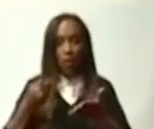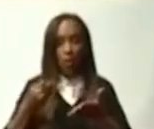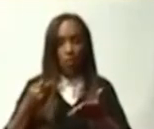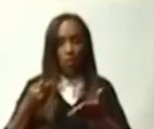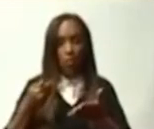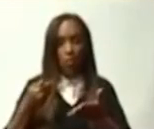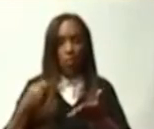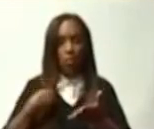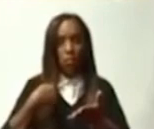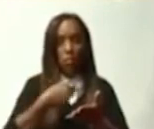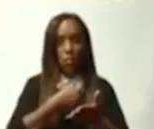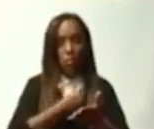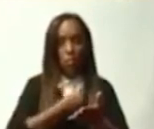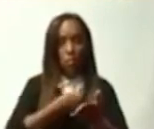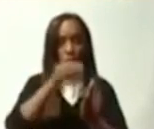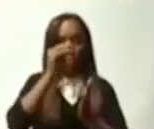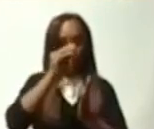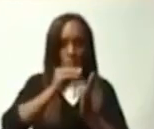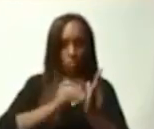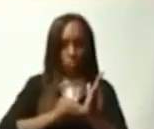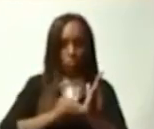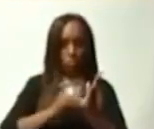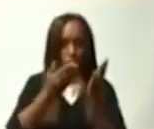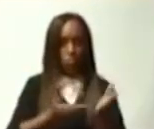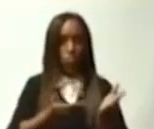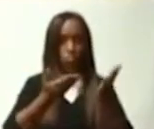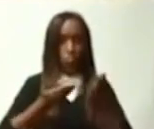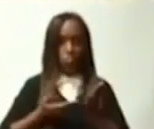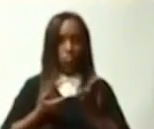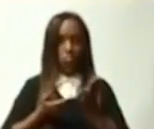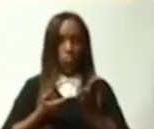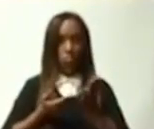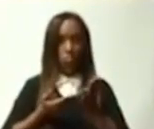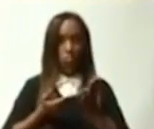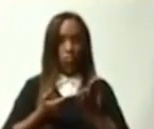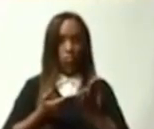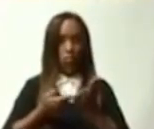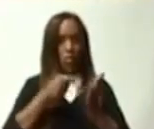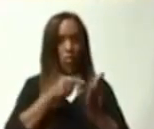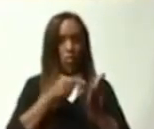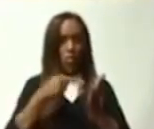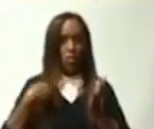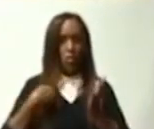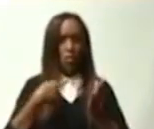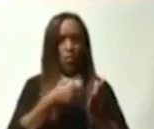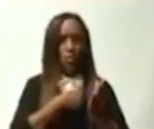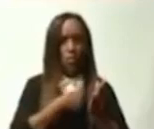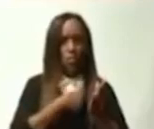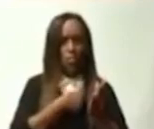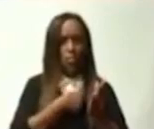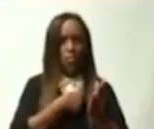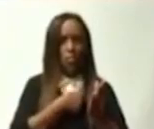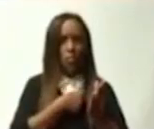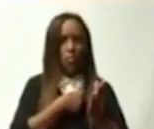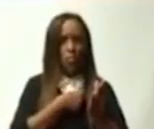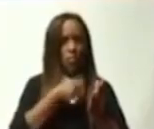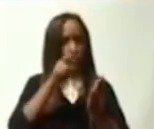Silencio. No hubo informe. Importante destacar esta parte. Pero destacar también al